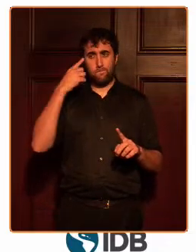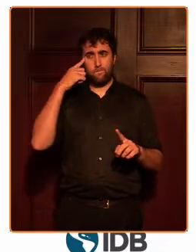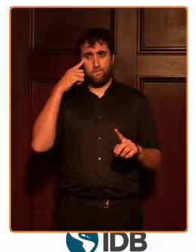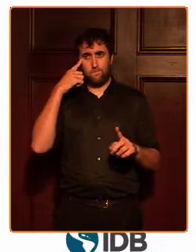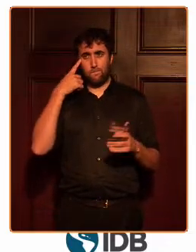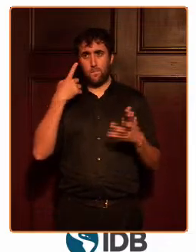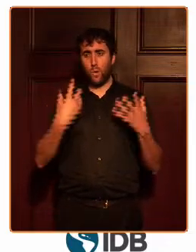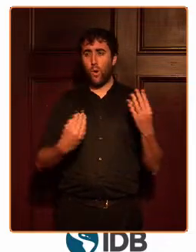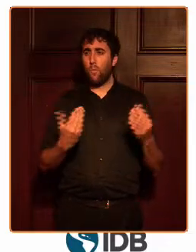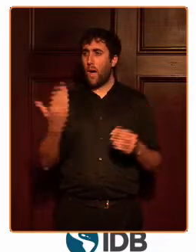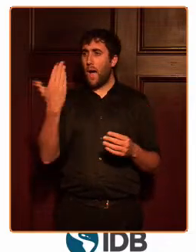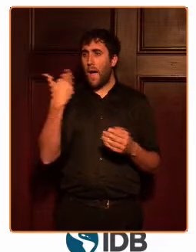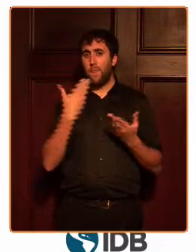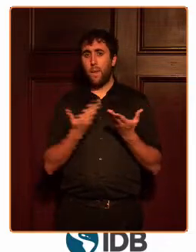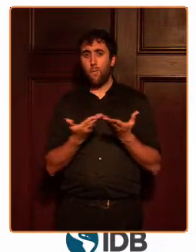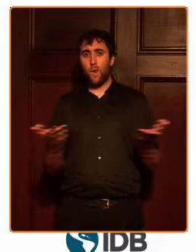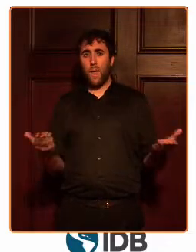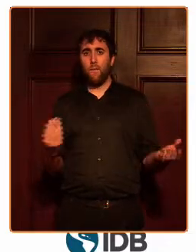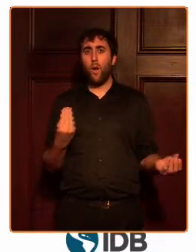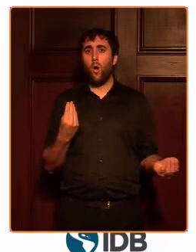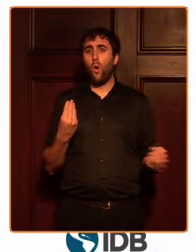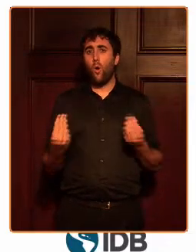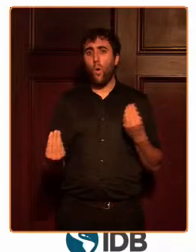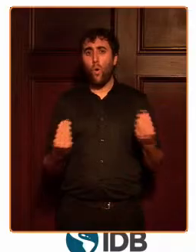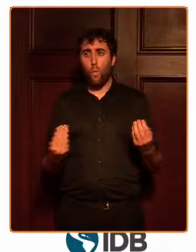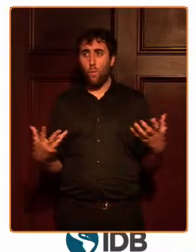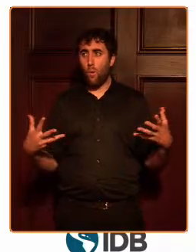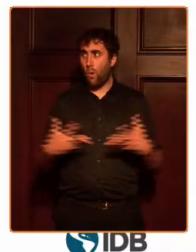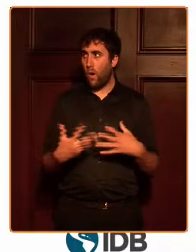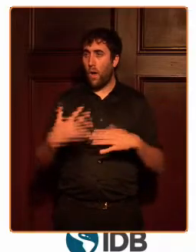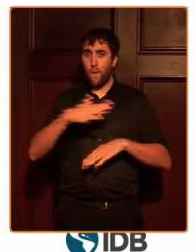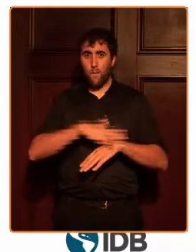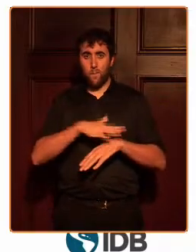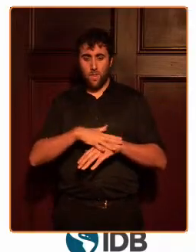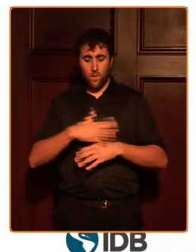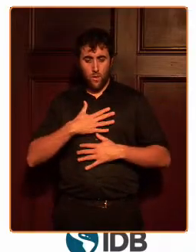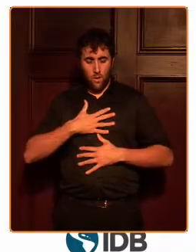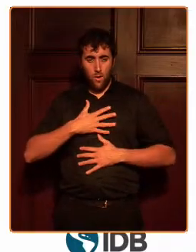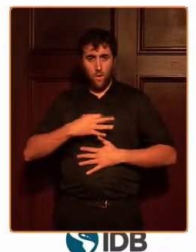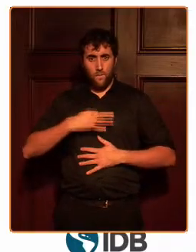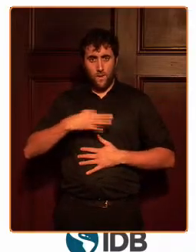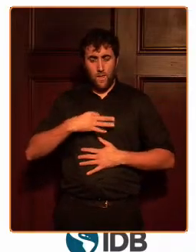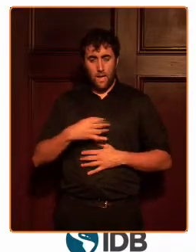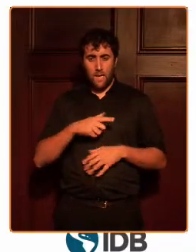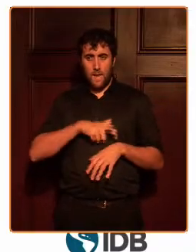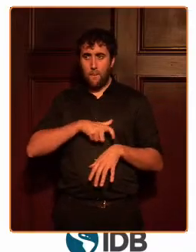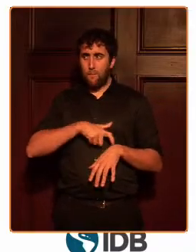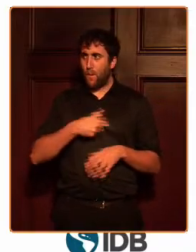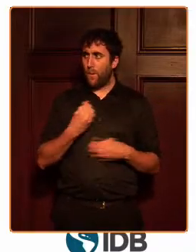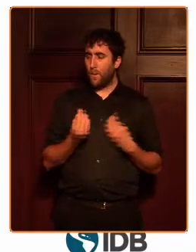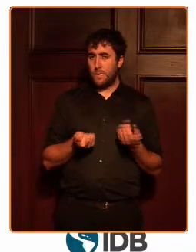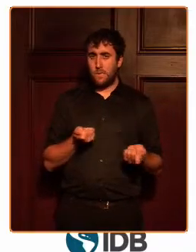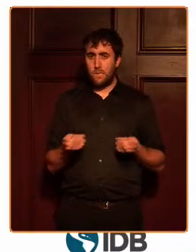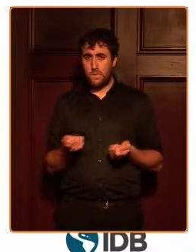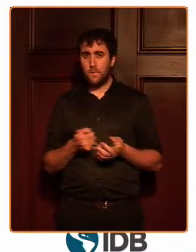lo que les mostraba al principio de cómo estamos usando el tiempo. Si se dan cuenta, el uso de GitHub lo que hace